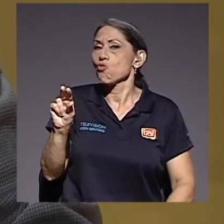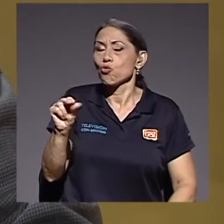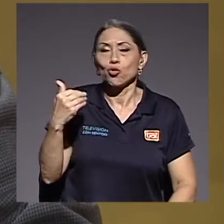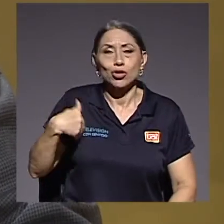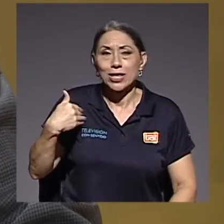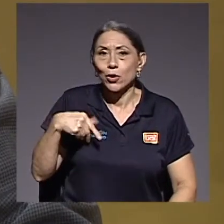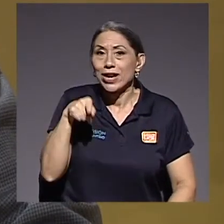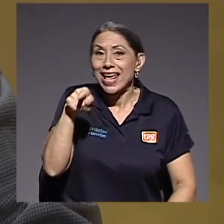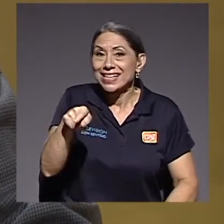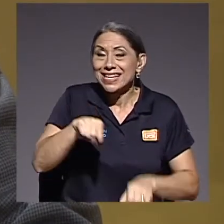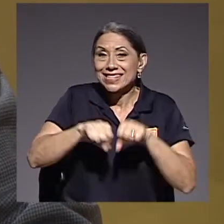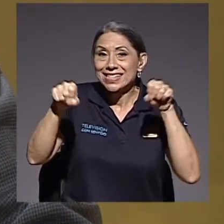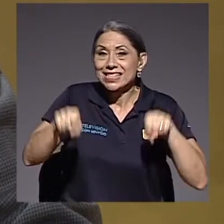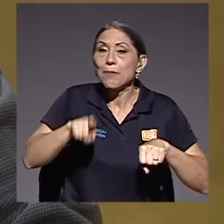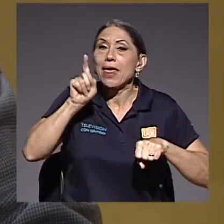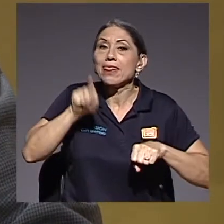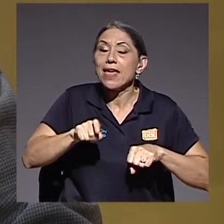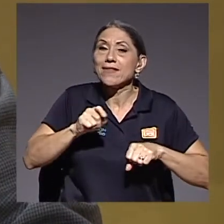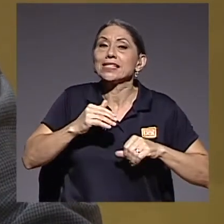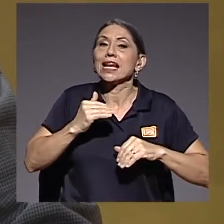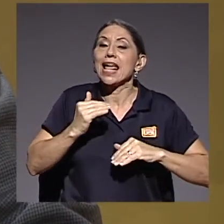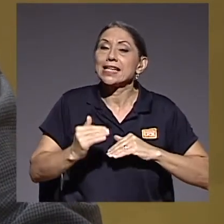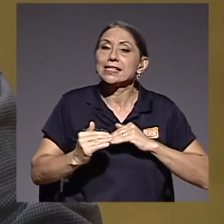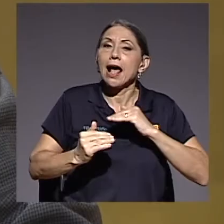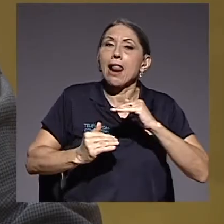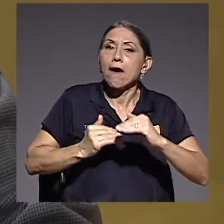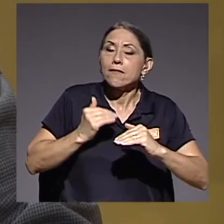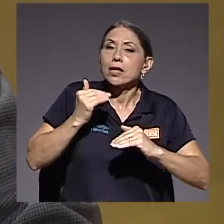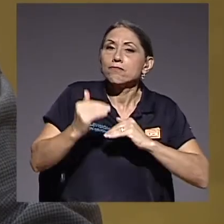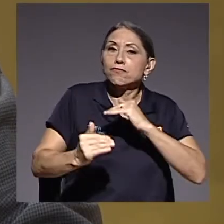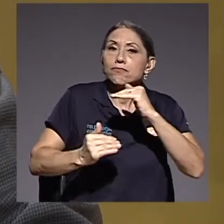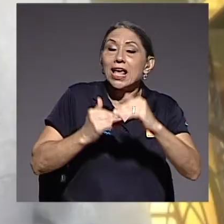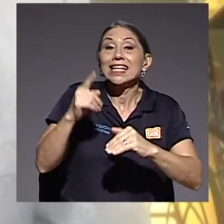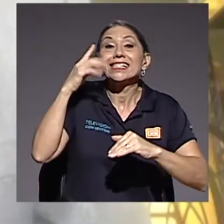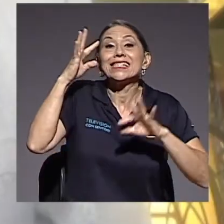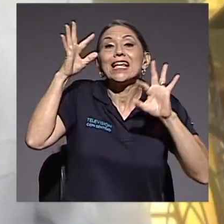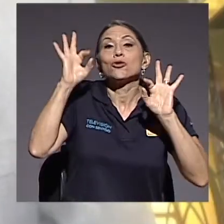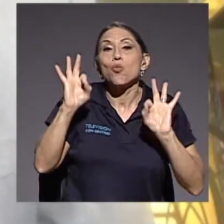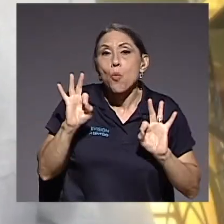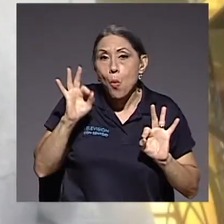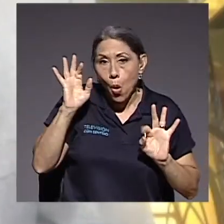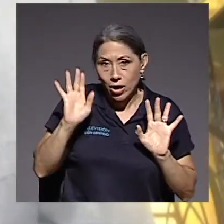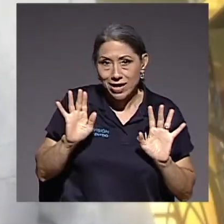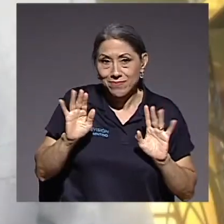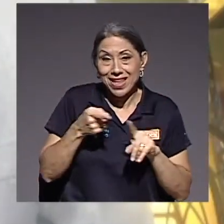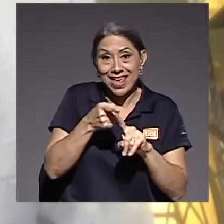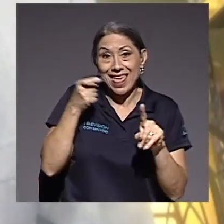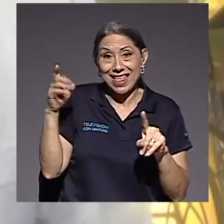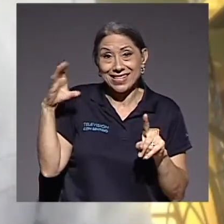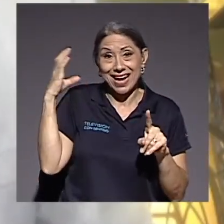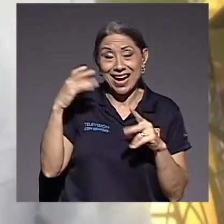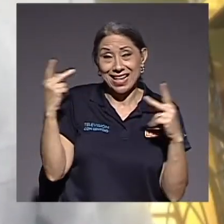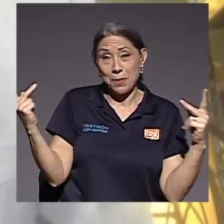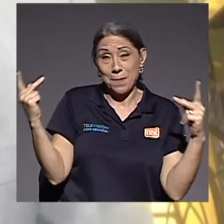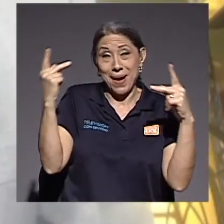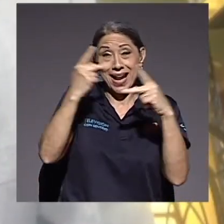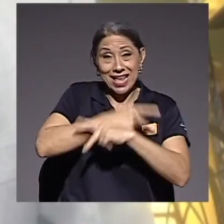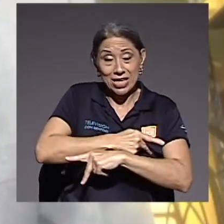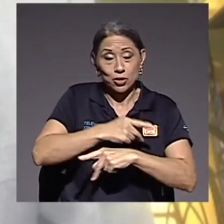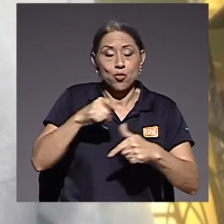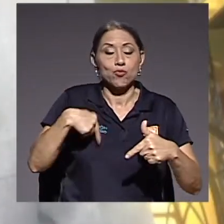ser escalable y se supone que de Paraíso eventualmente debería ir a